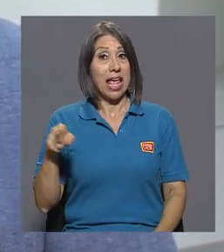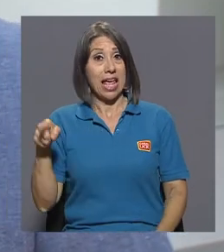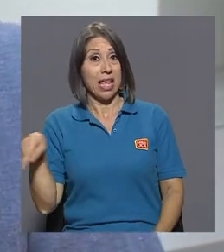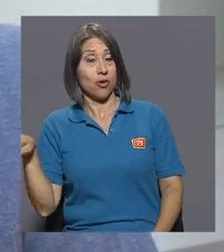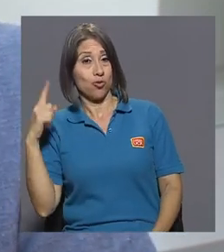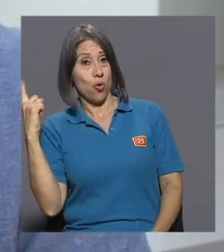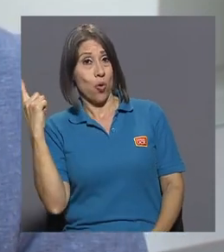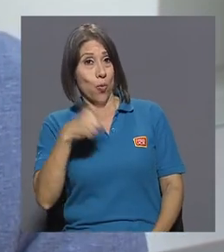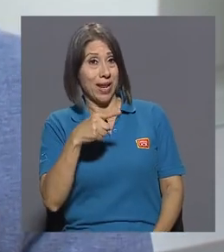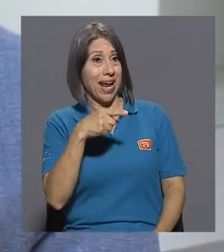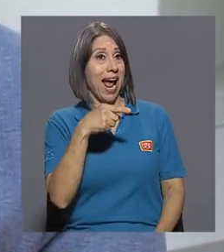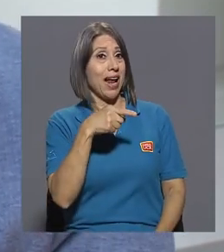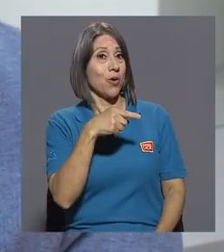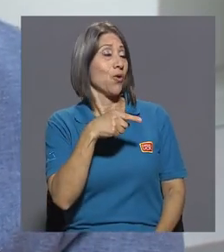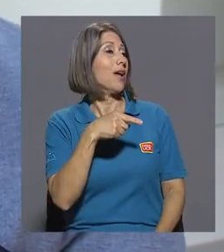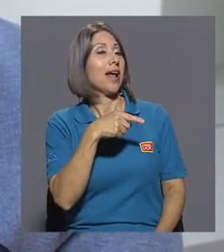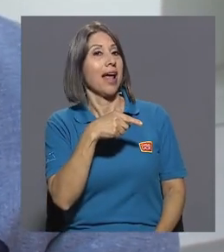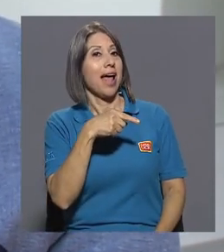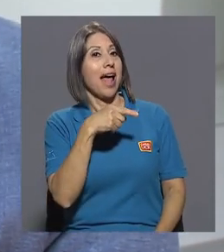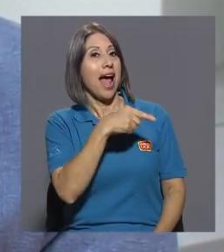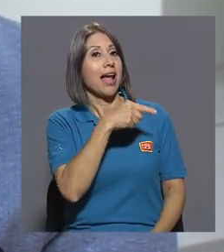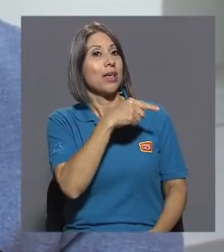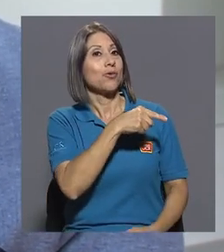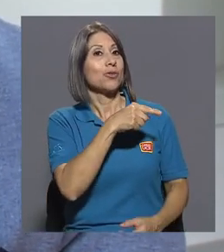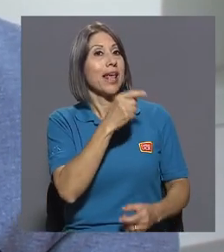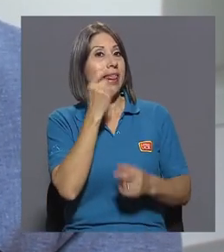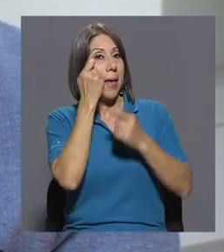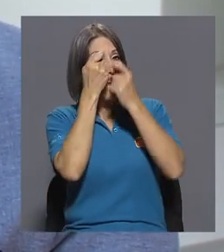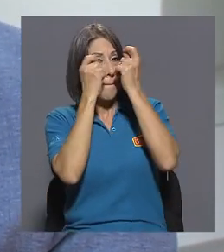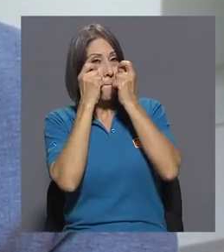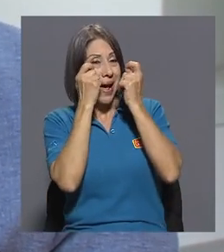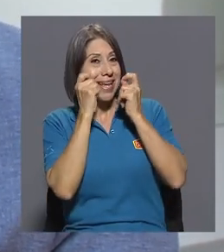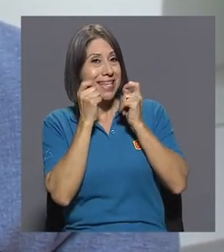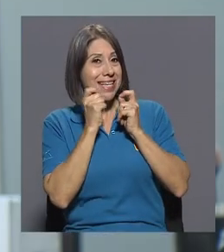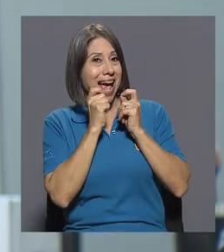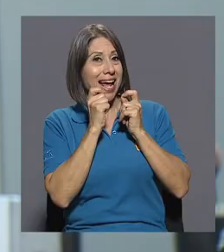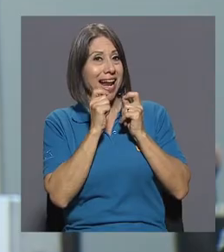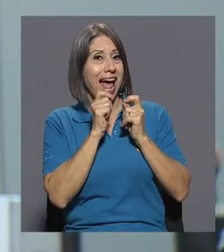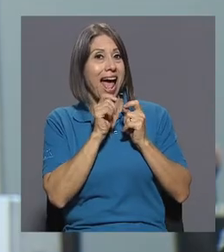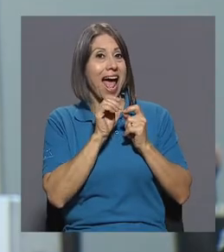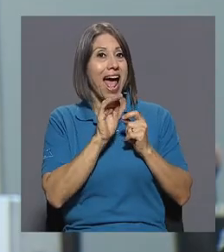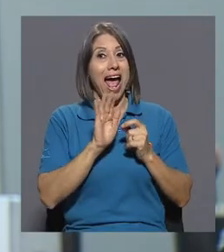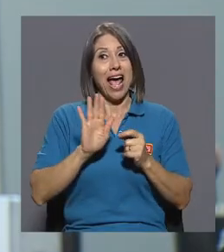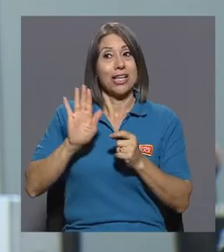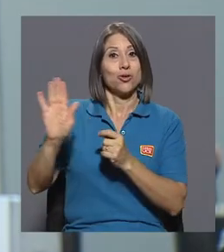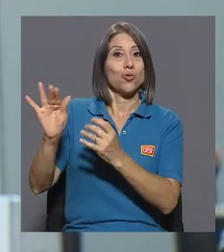maquillar a su esposa en la noche, sí. Después de usted haber pagado su propia recompensa. Uh-huh.